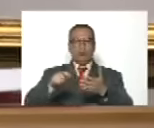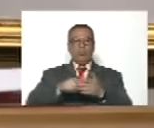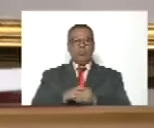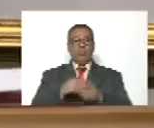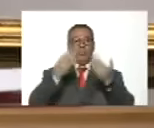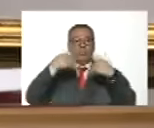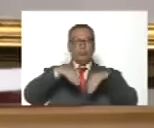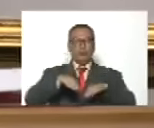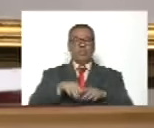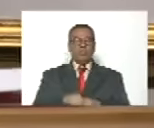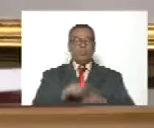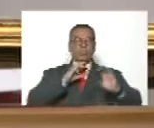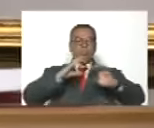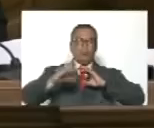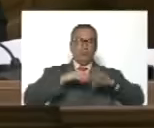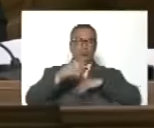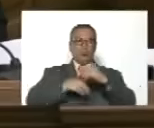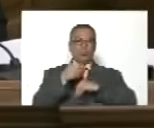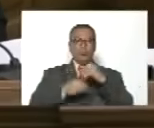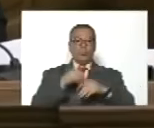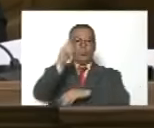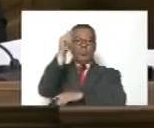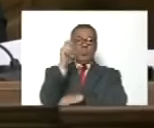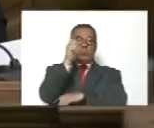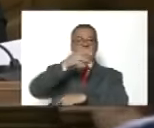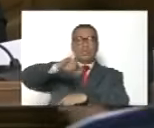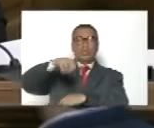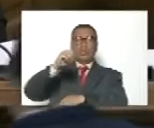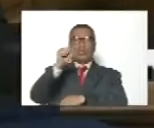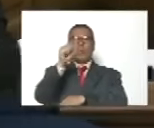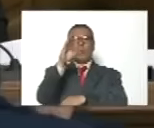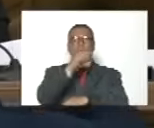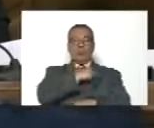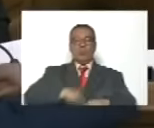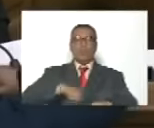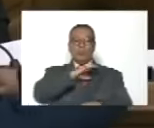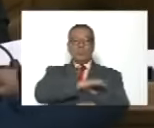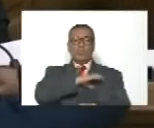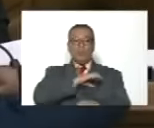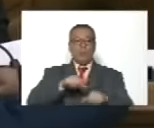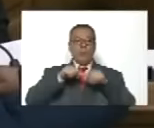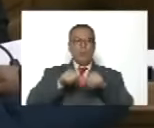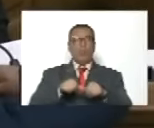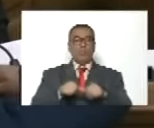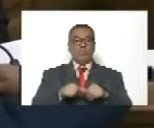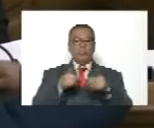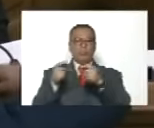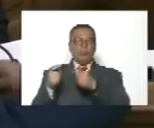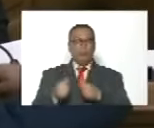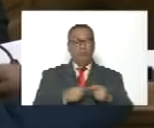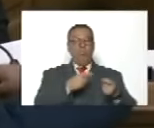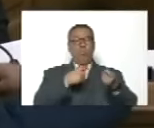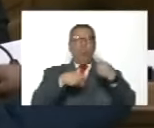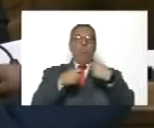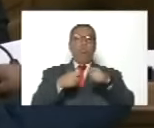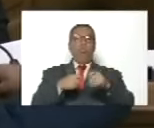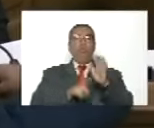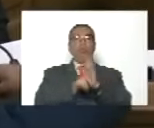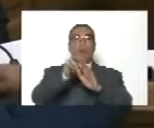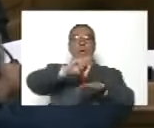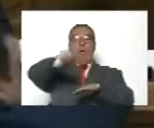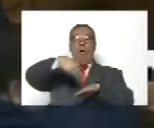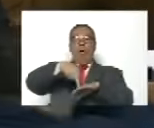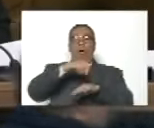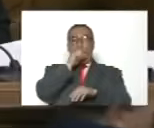informe. Siguiente. Comunicación suscrita por el diputado Jesús Farías, presidente de la Comisión Permanente de Economía, Finanzas y Desarrollo